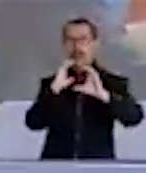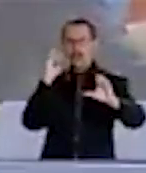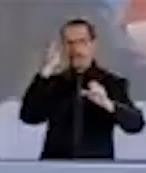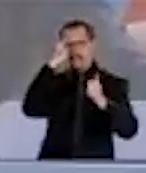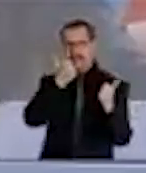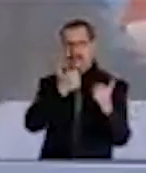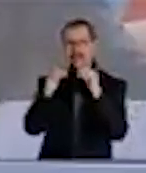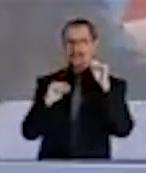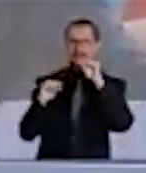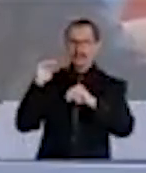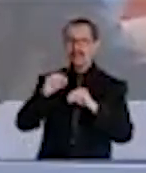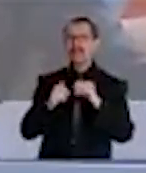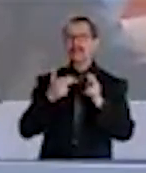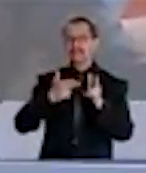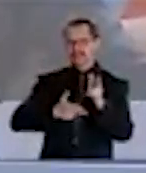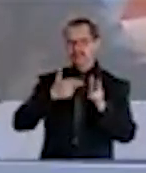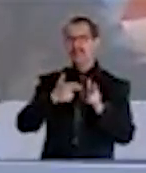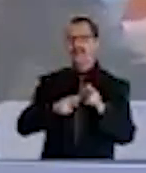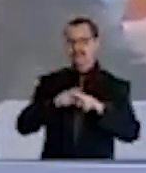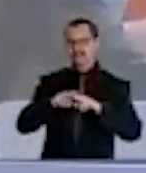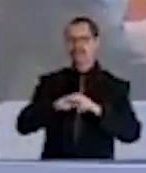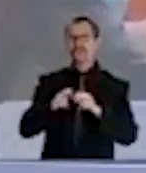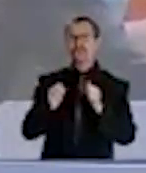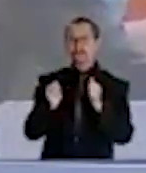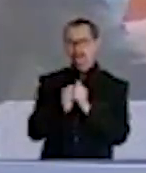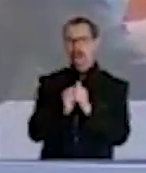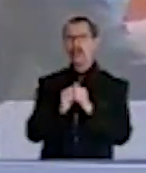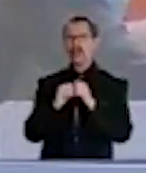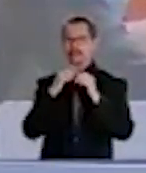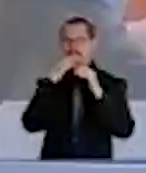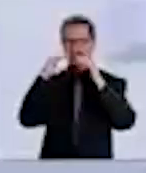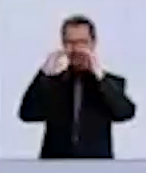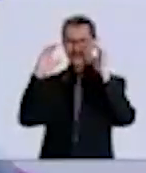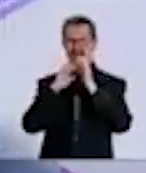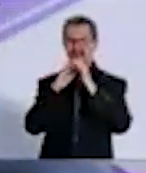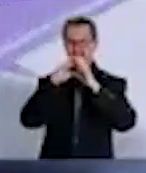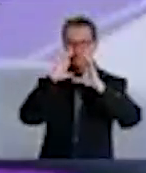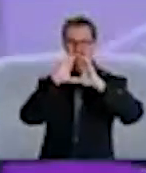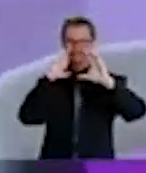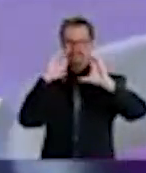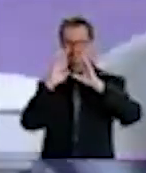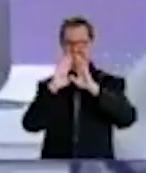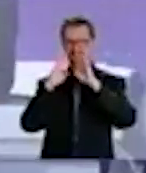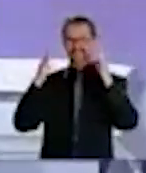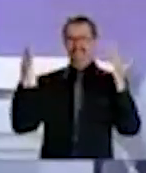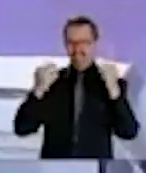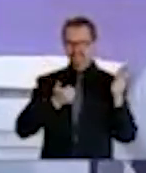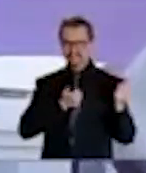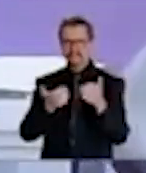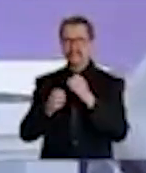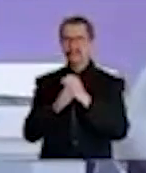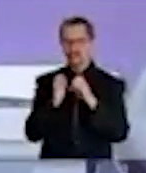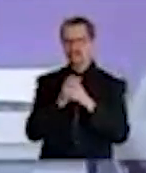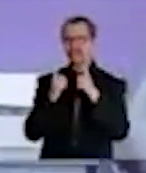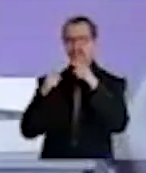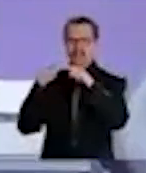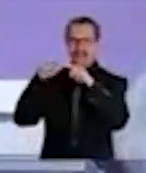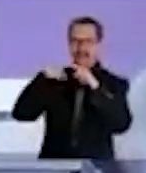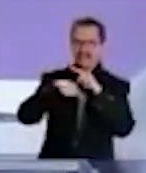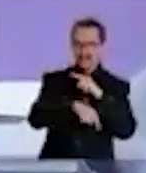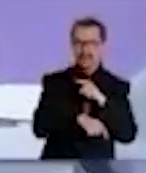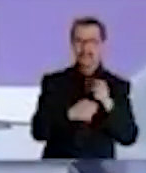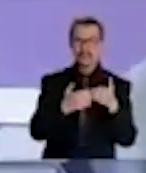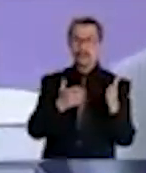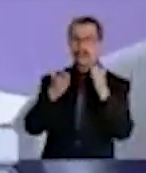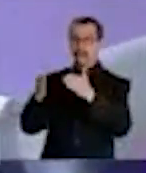gracias candidato na ya su segunda réplica que de veras es un disparate lo que está diciendo la vía férrea ya existe